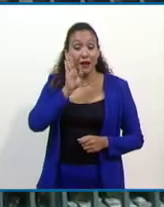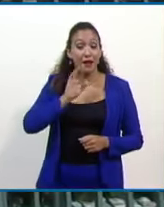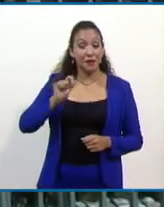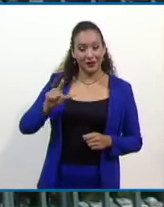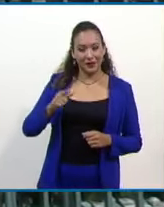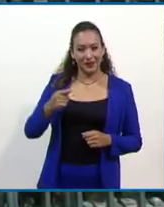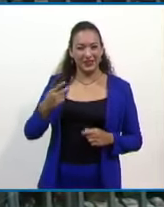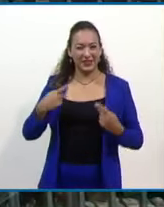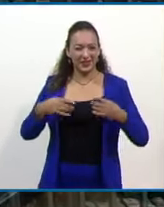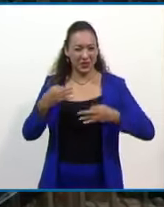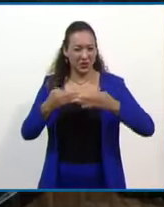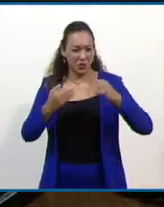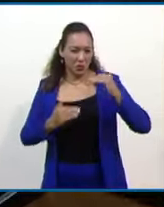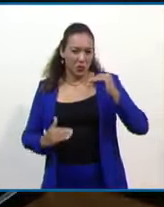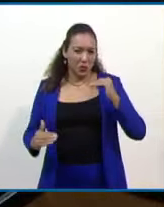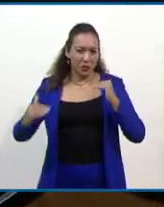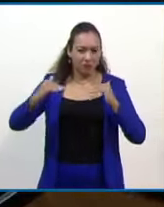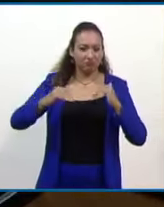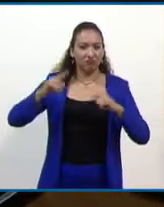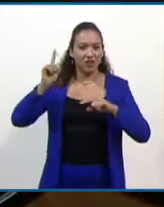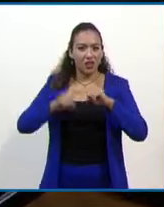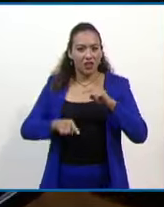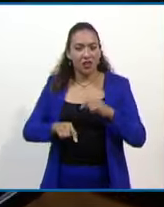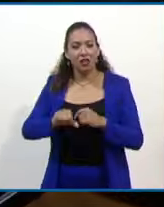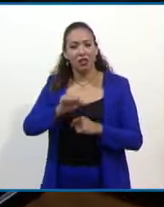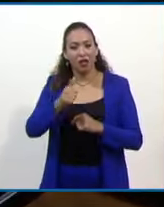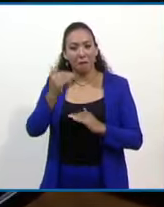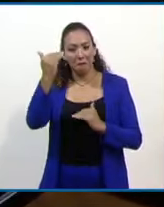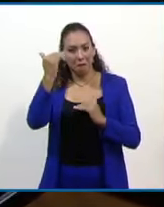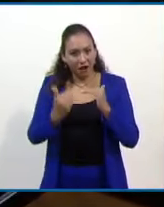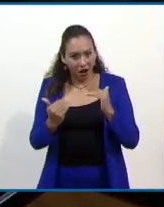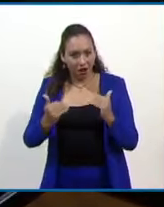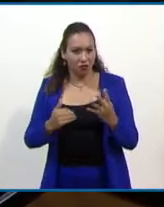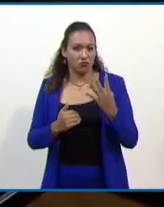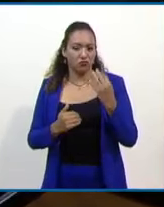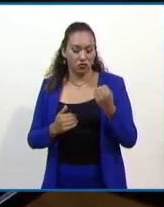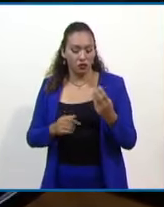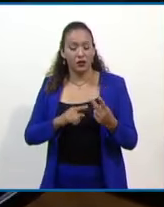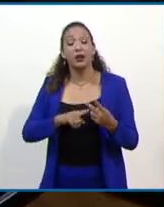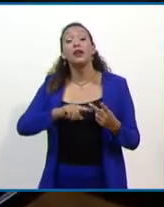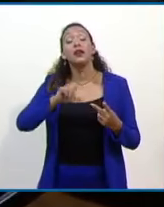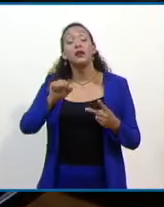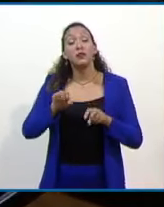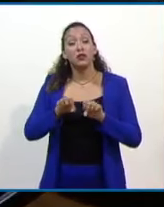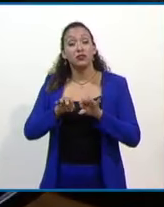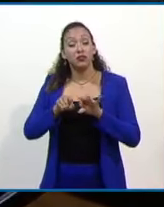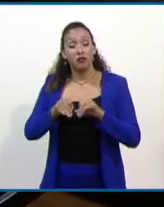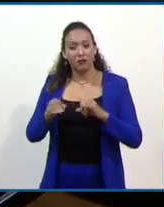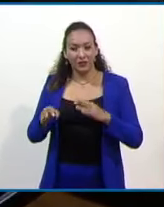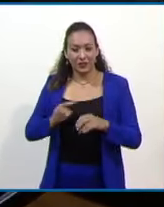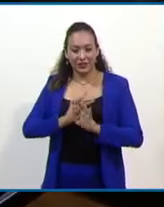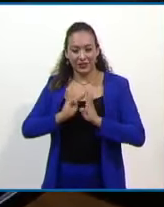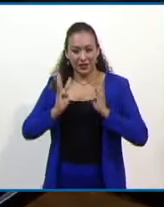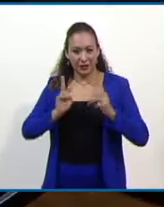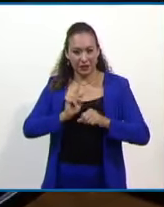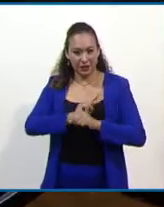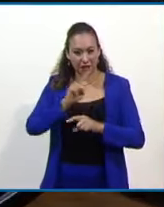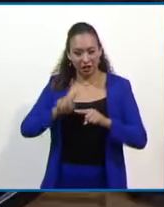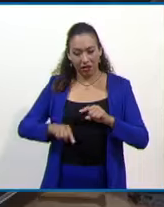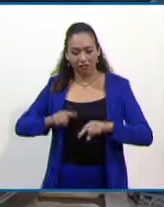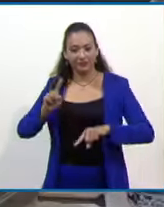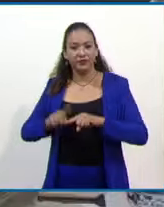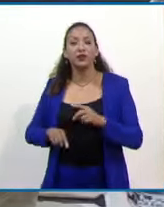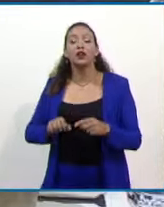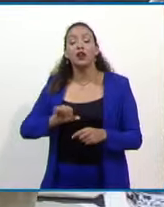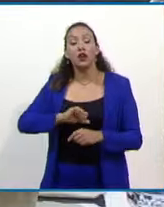salarios y la sustitución del Consejo de la Judicatura por un órgano de administración y un tribunal de disciplina atentan contra un